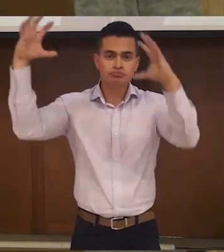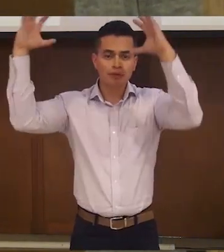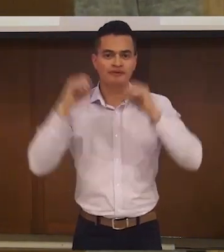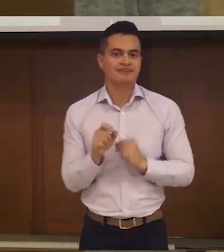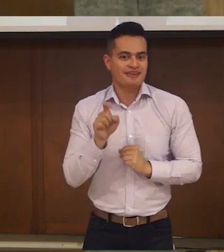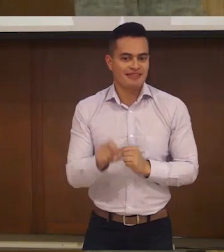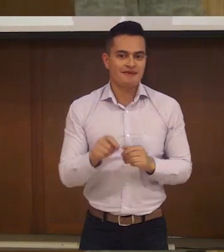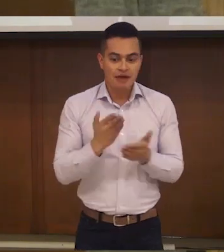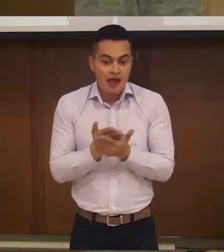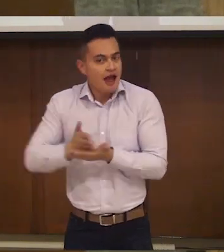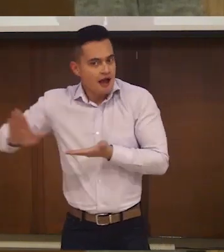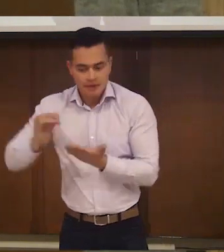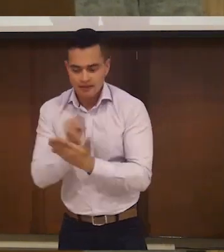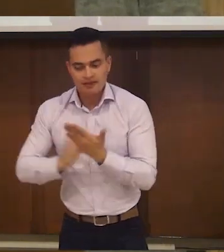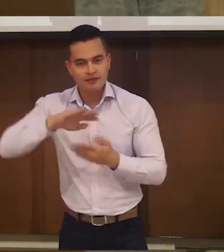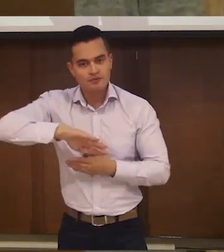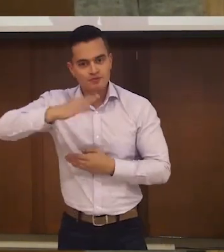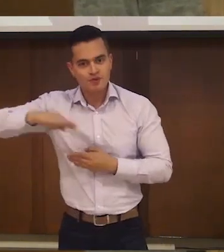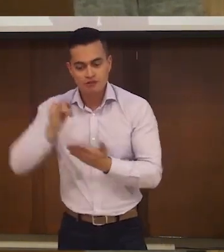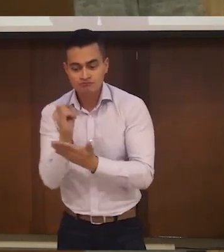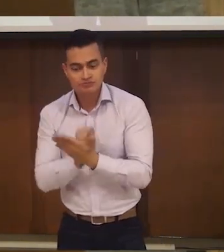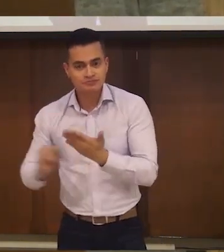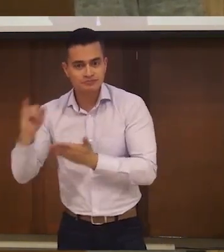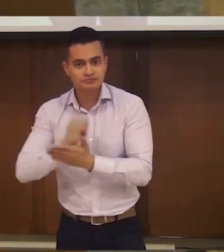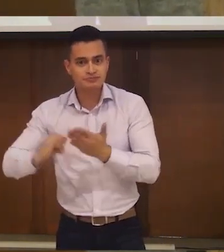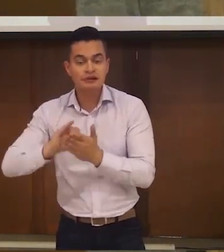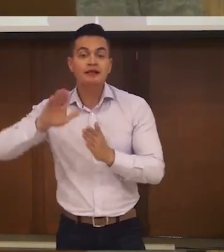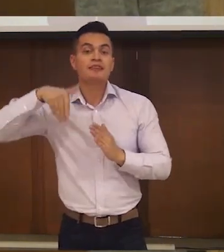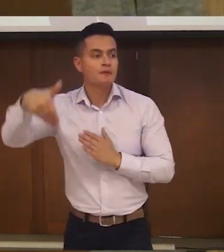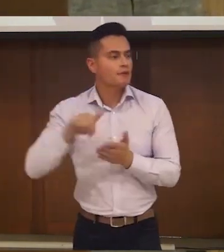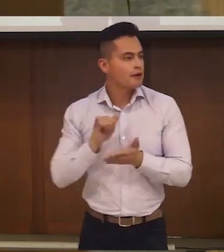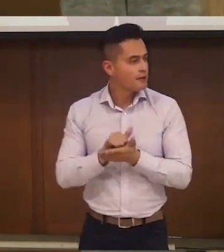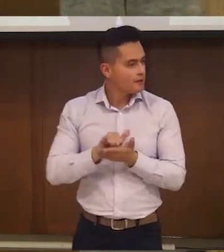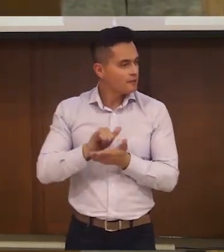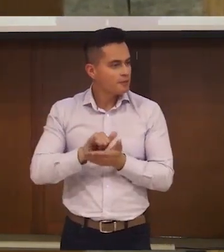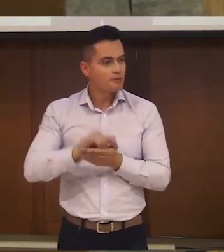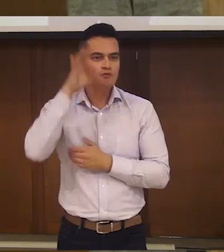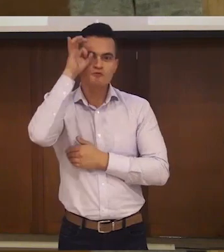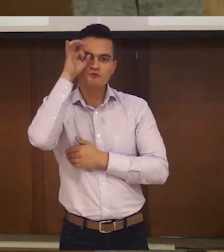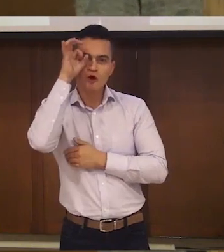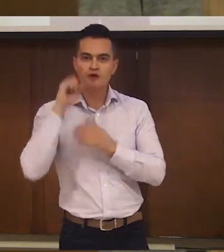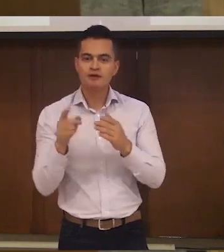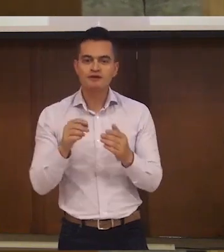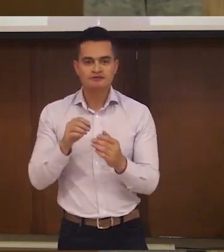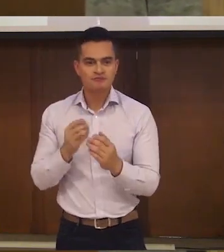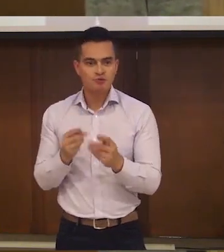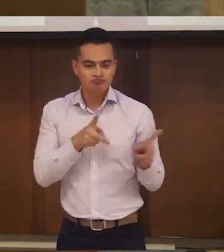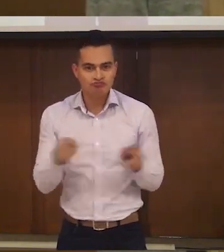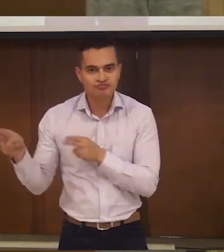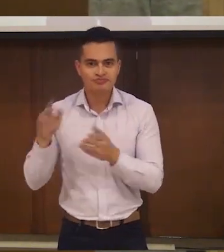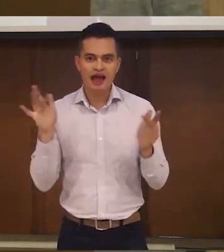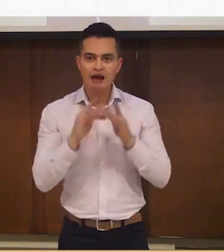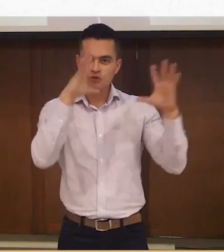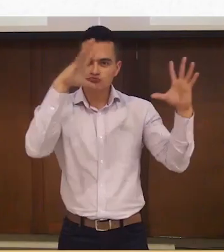la montaña tenía que estar aparte y poder ponerle después con el Photoshop el efecto de las nubes. Entonces, otra capa.